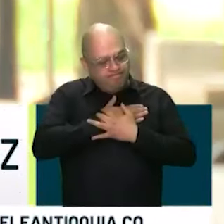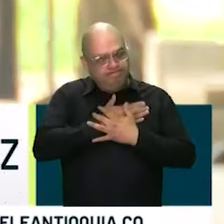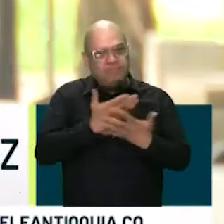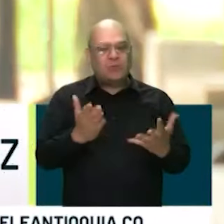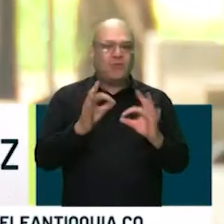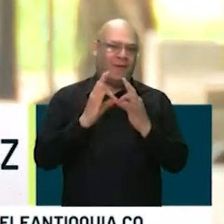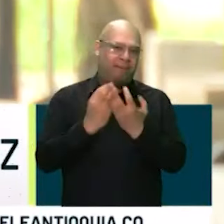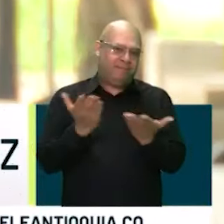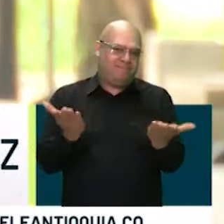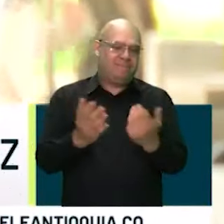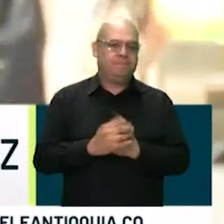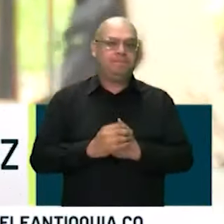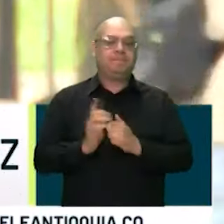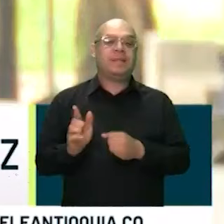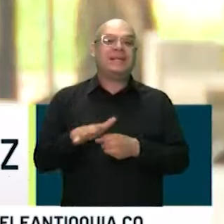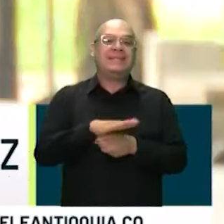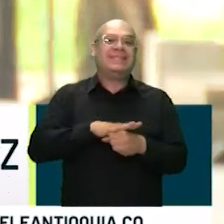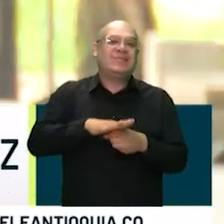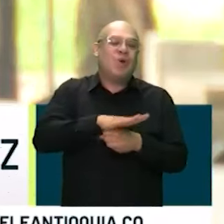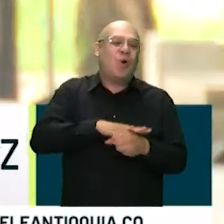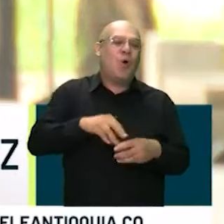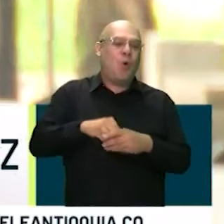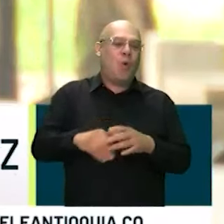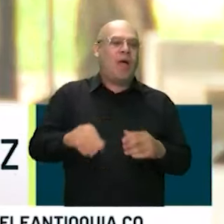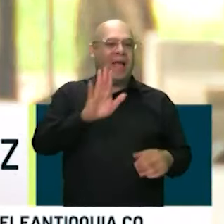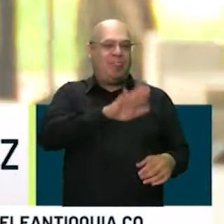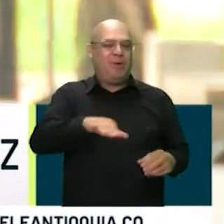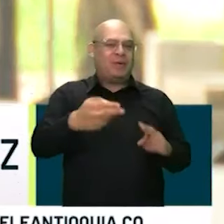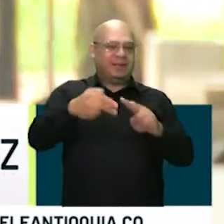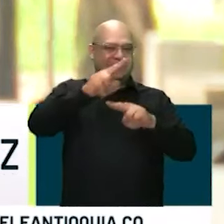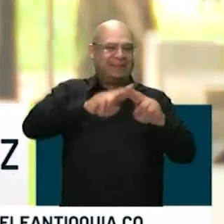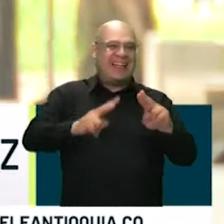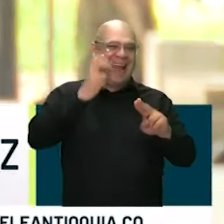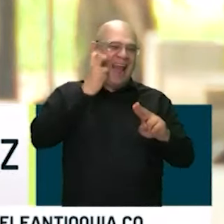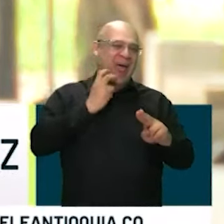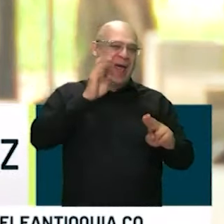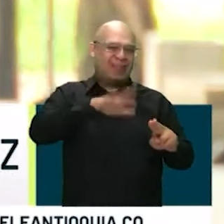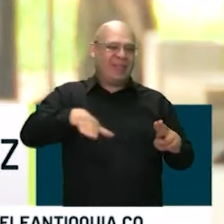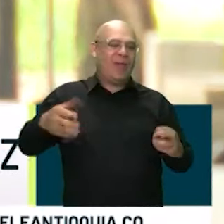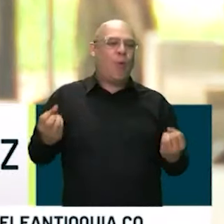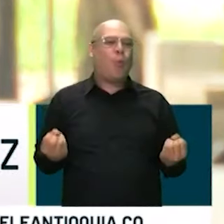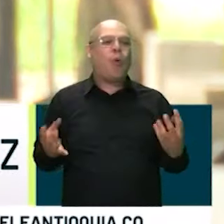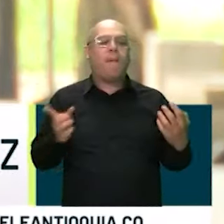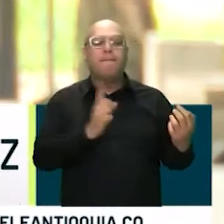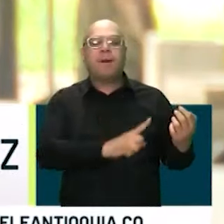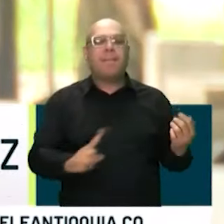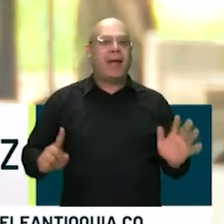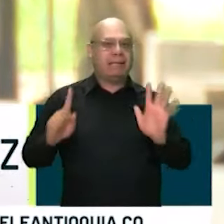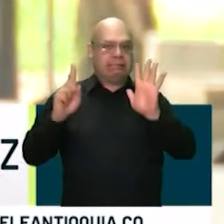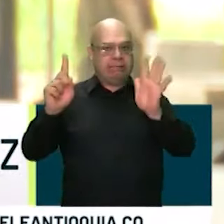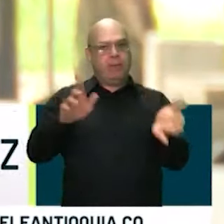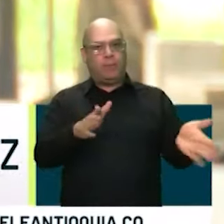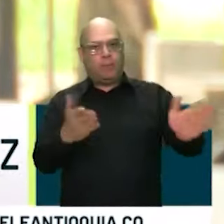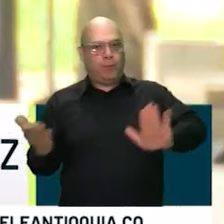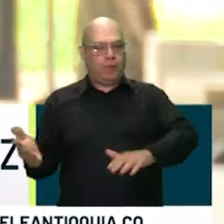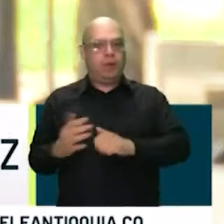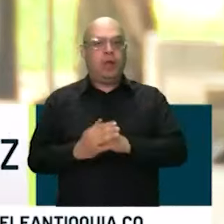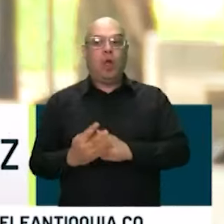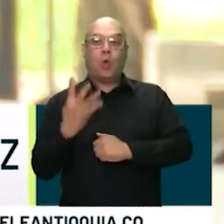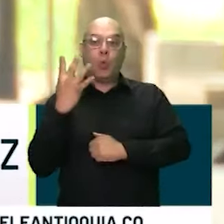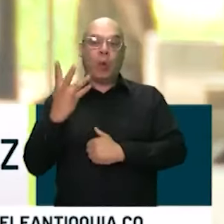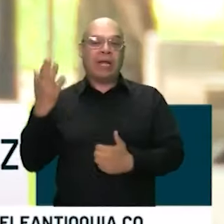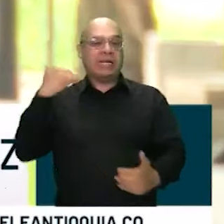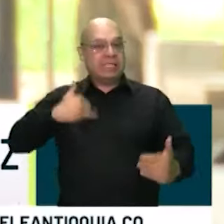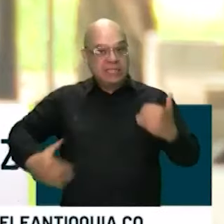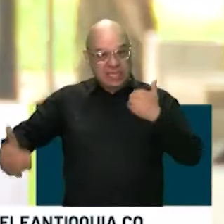esta situación que enluta el departamento de Antioquia, el reporte es de 6 soldados asesinados, 4 resultaron heridos